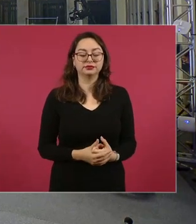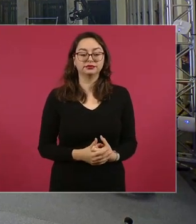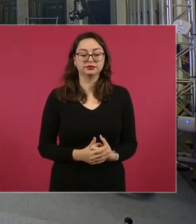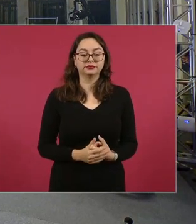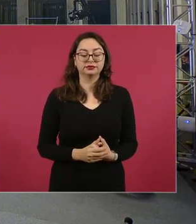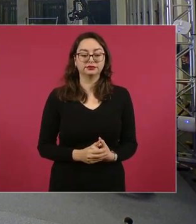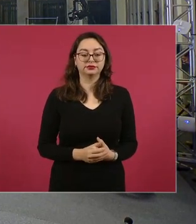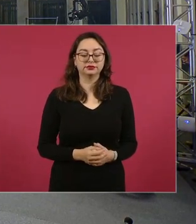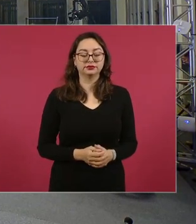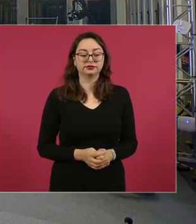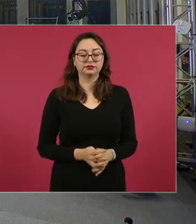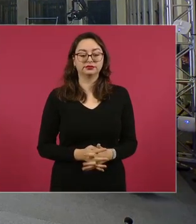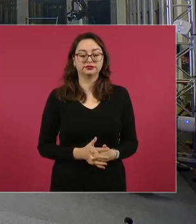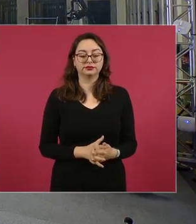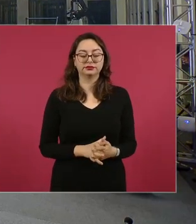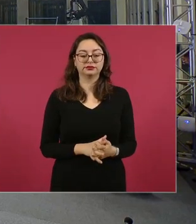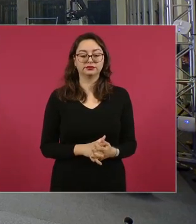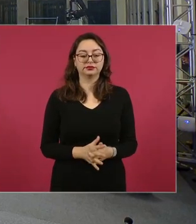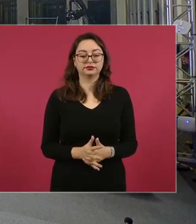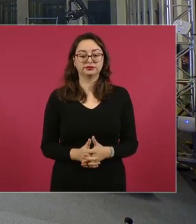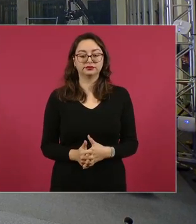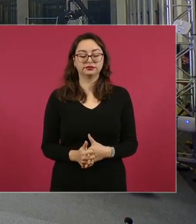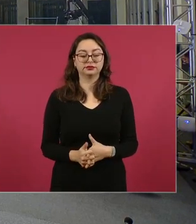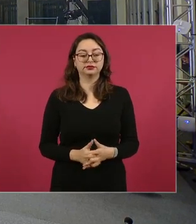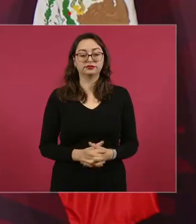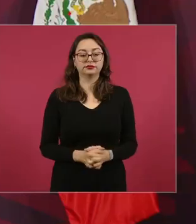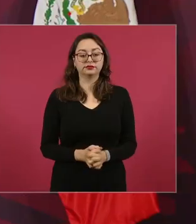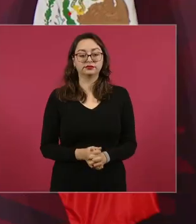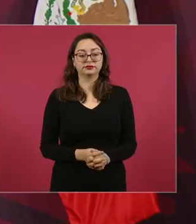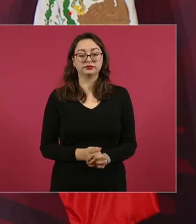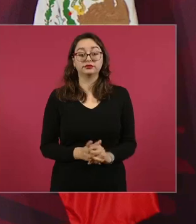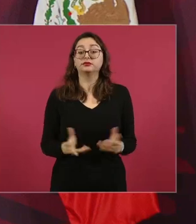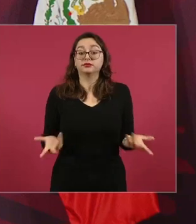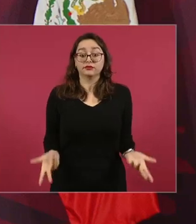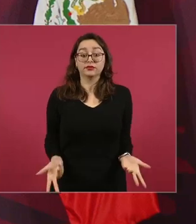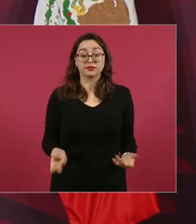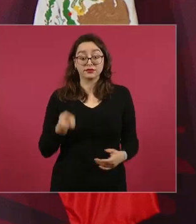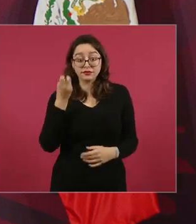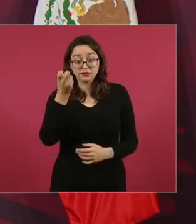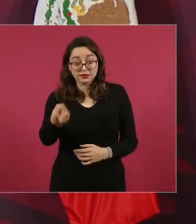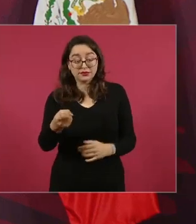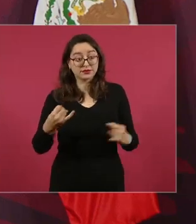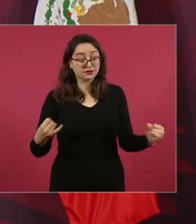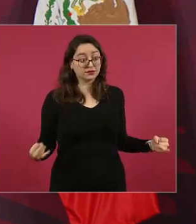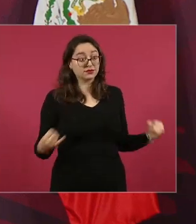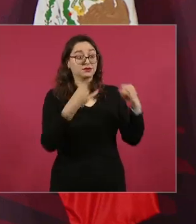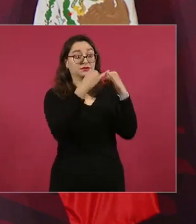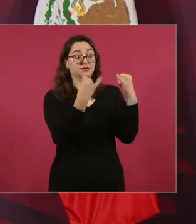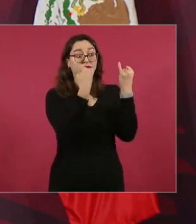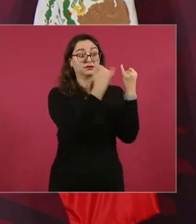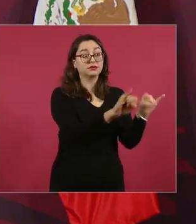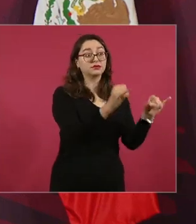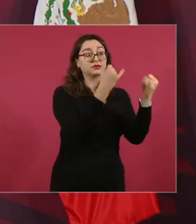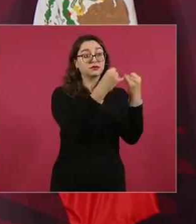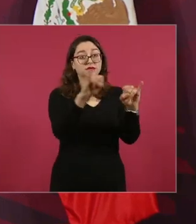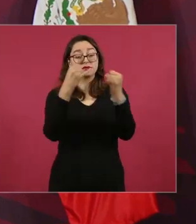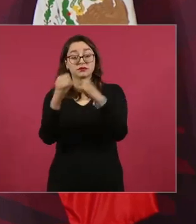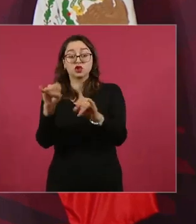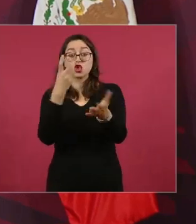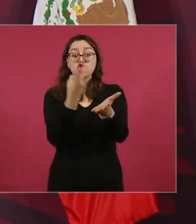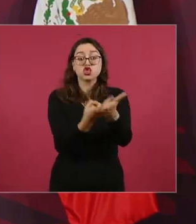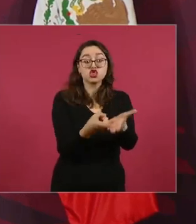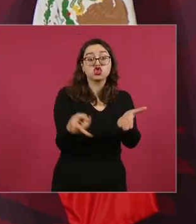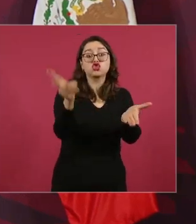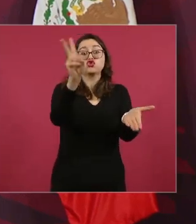Cuando yo planteo de que hay que desmontar esa estructura, porque